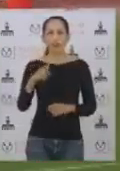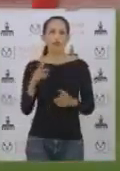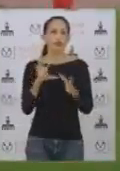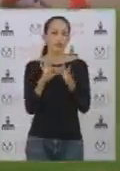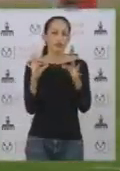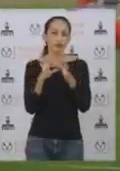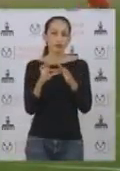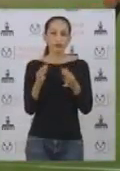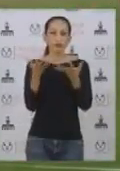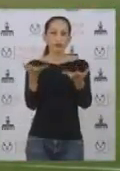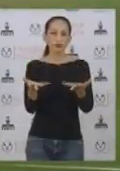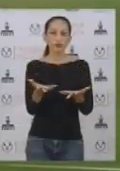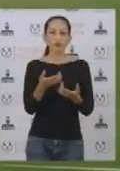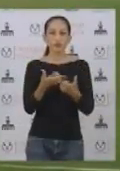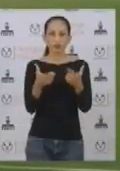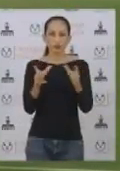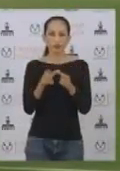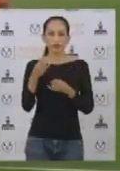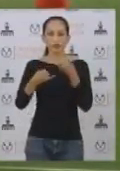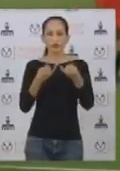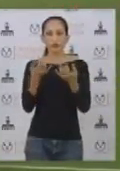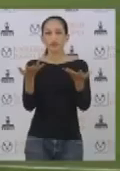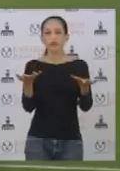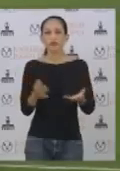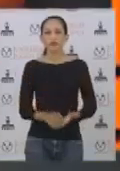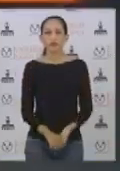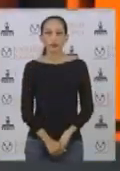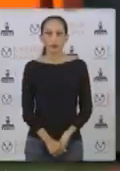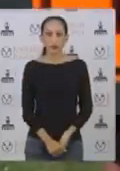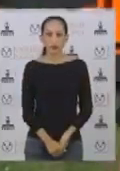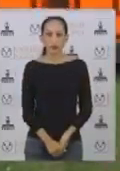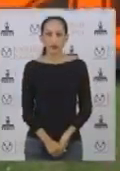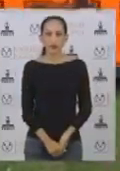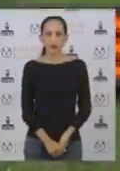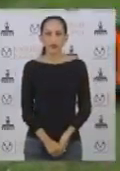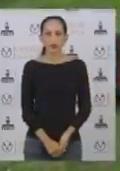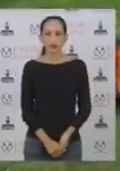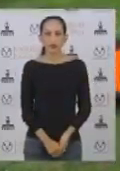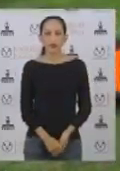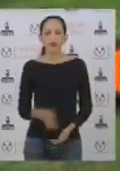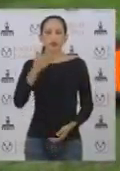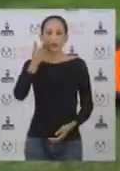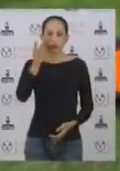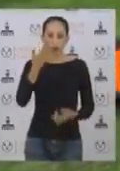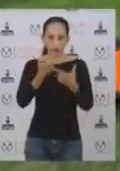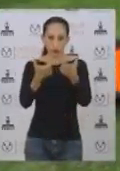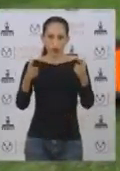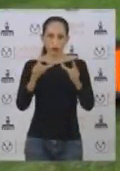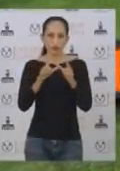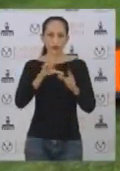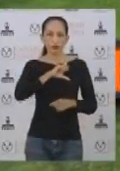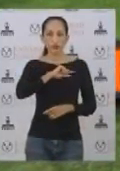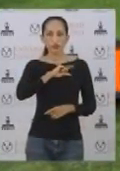Correcaminos. Vamos a escuchar qué nos dice respecto a esta jornada. Te puede posicionar muy alto, te